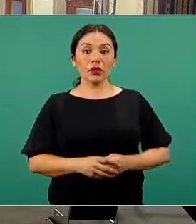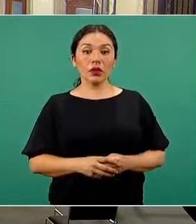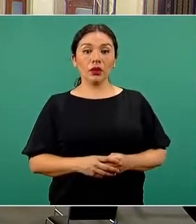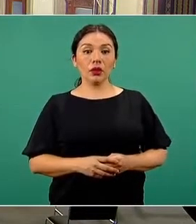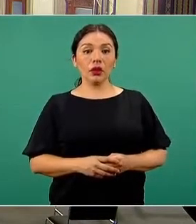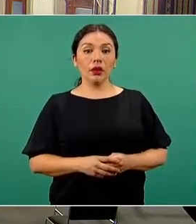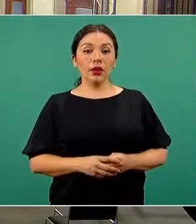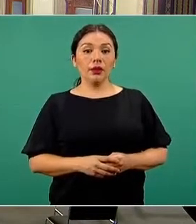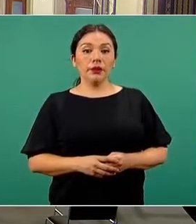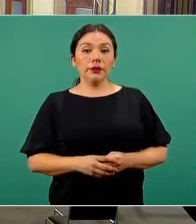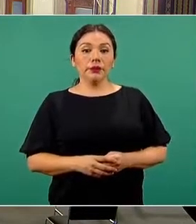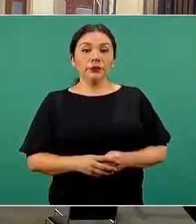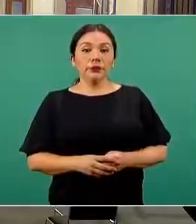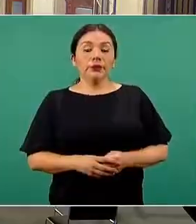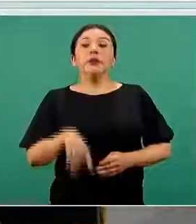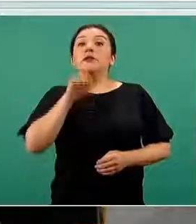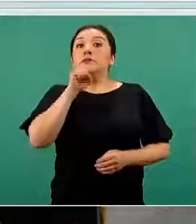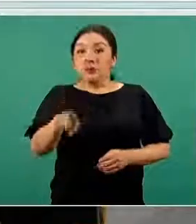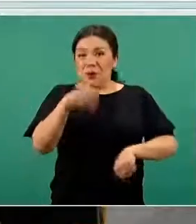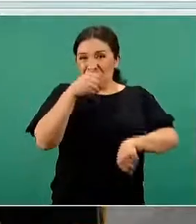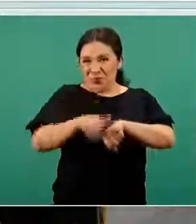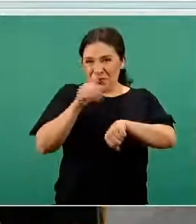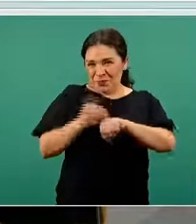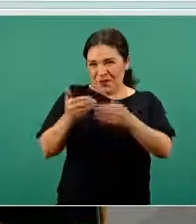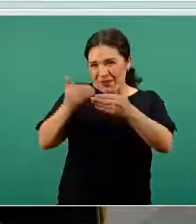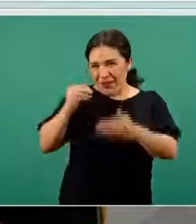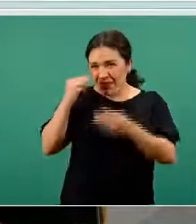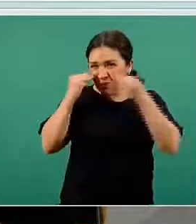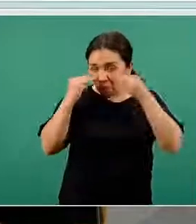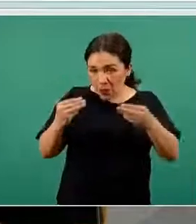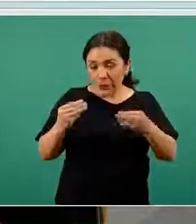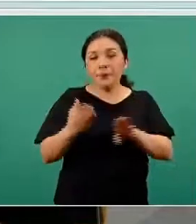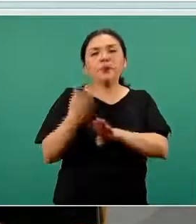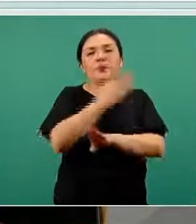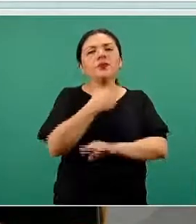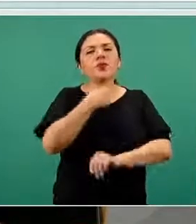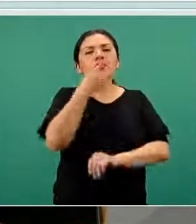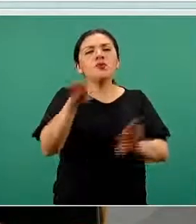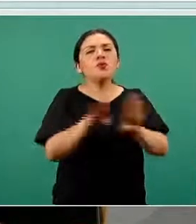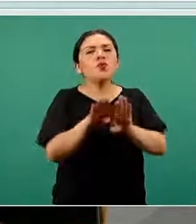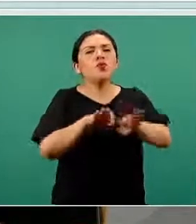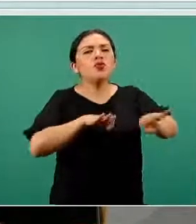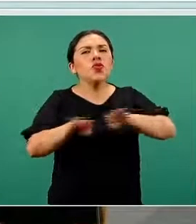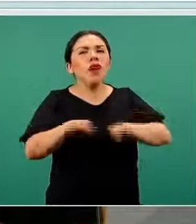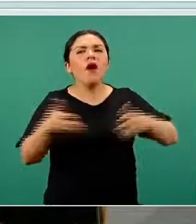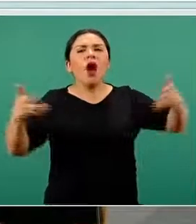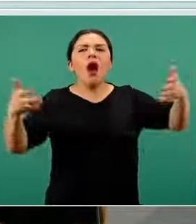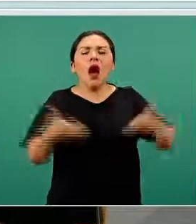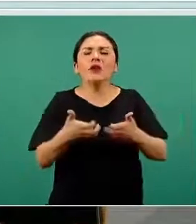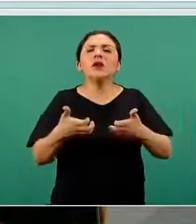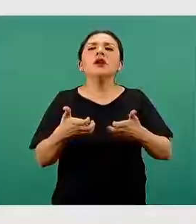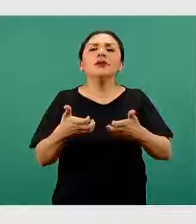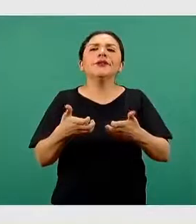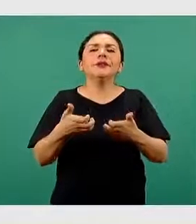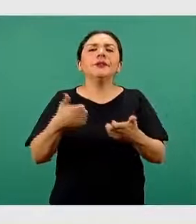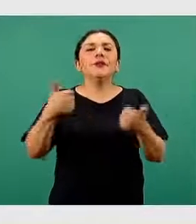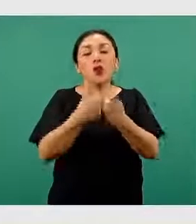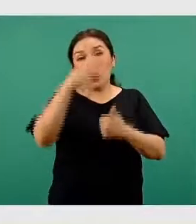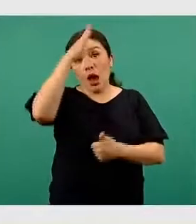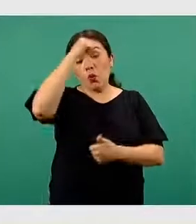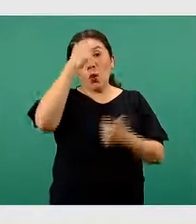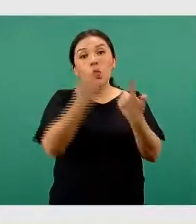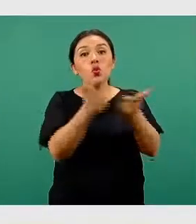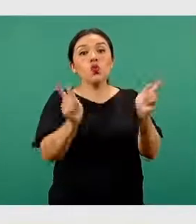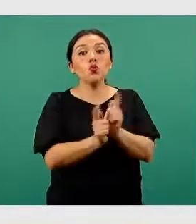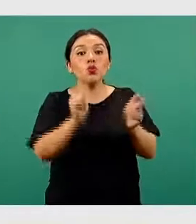En combinación con estas cifras es que mencionaba un trabajo que se hizo en el marco del